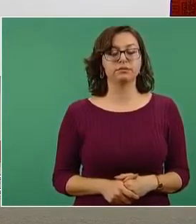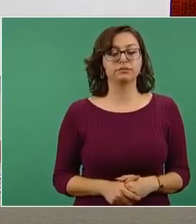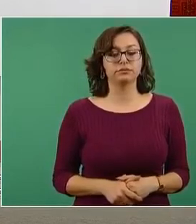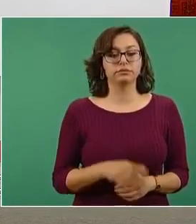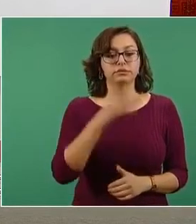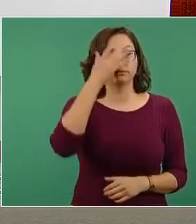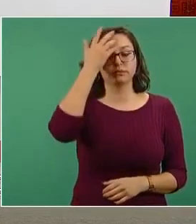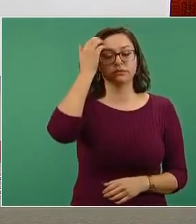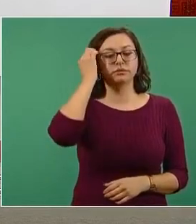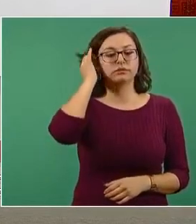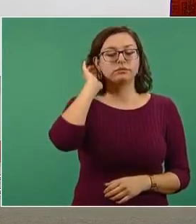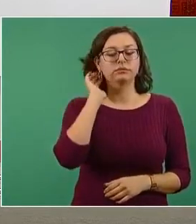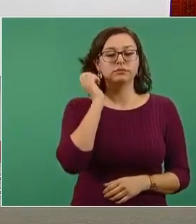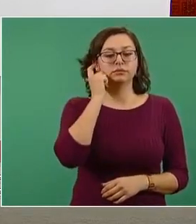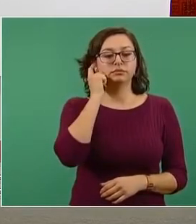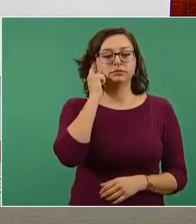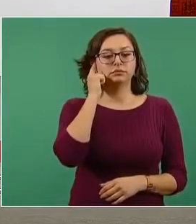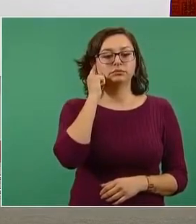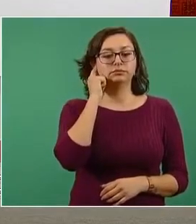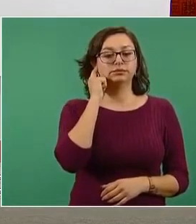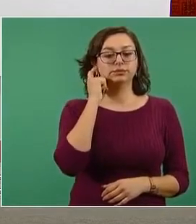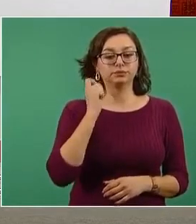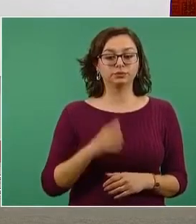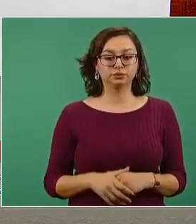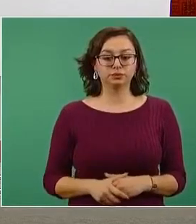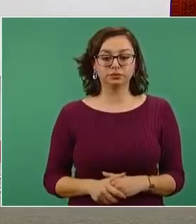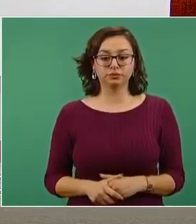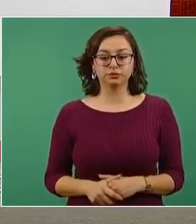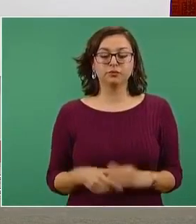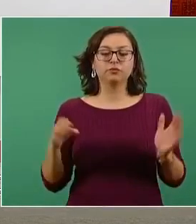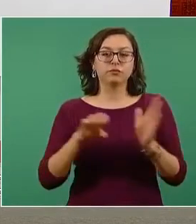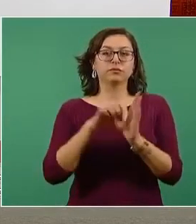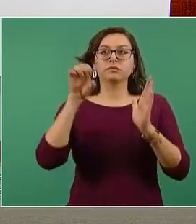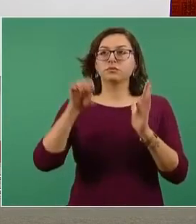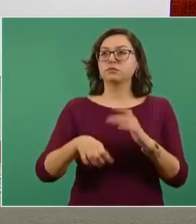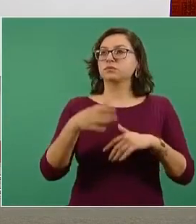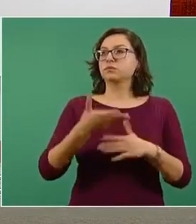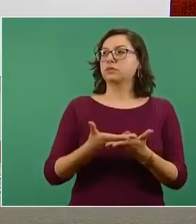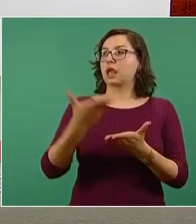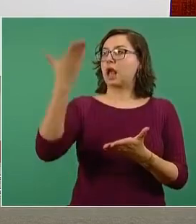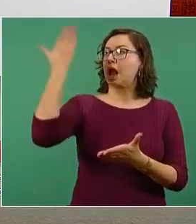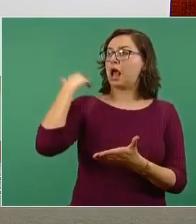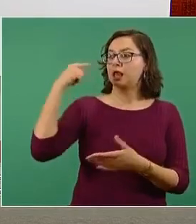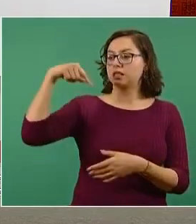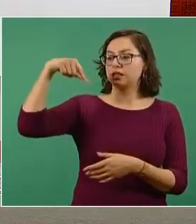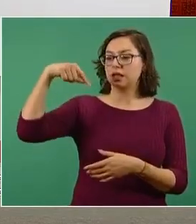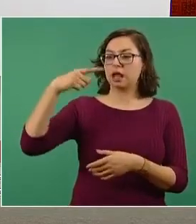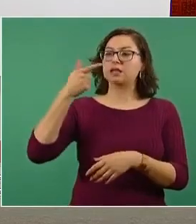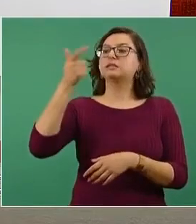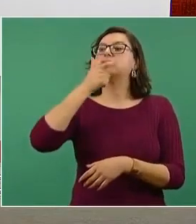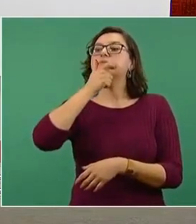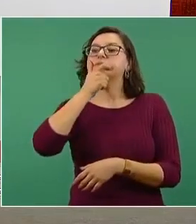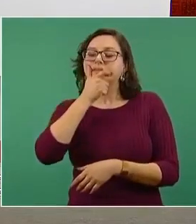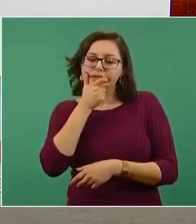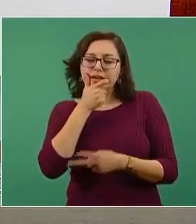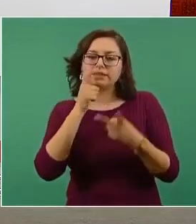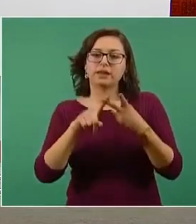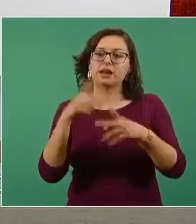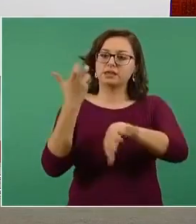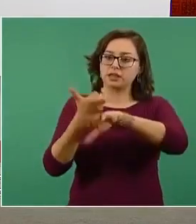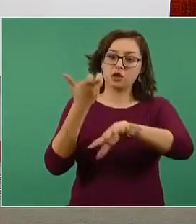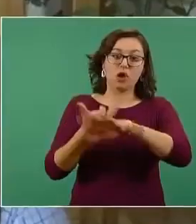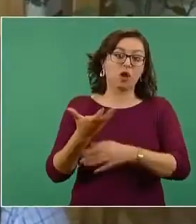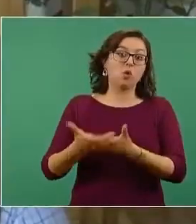en el país que inició con las primeras dosis de vacuna, estamos hablando tanto de Inglaterra como de